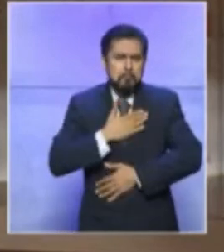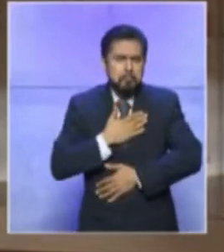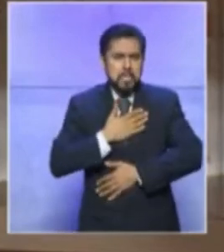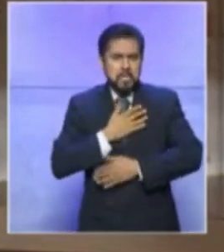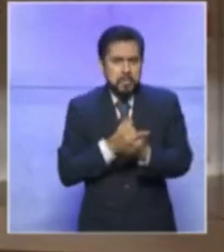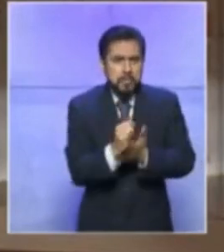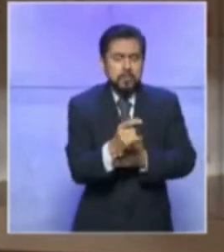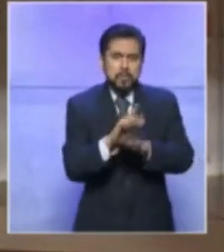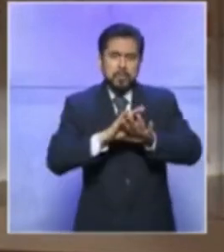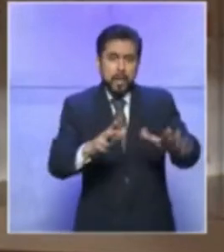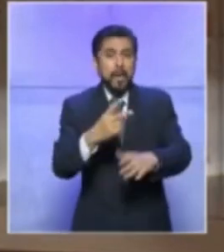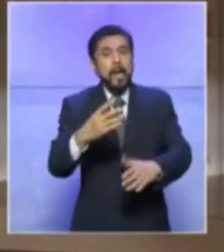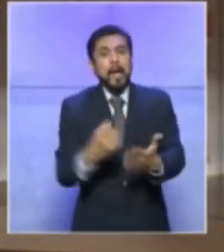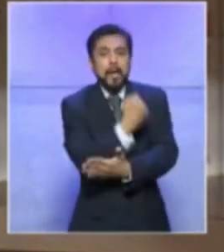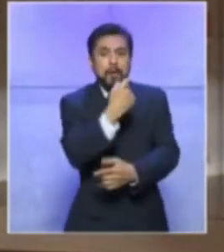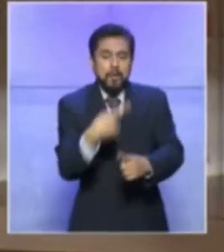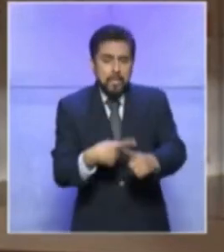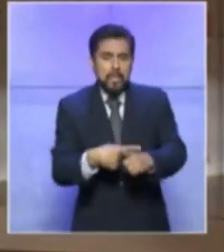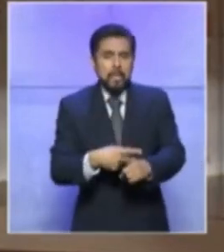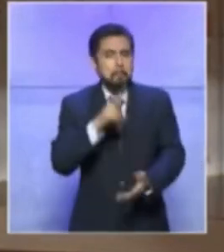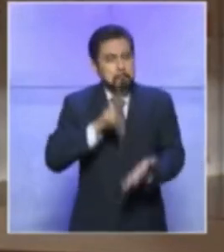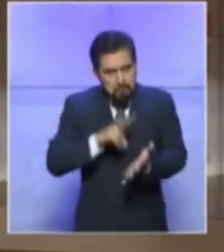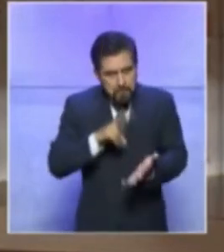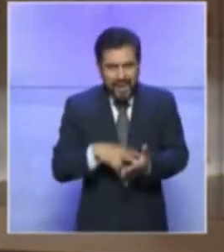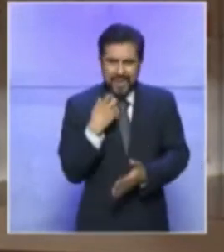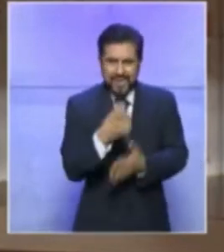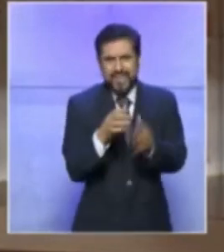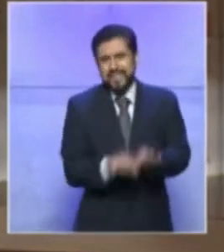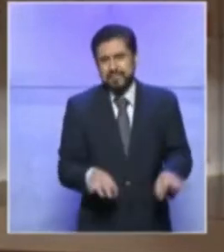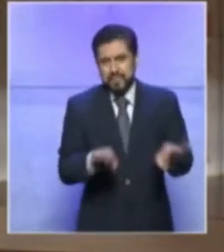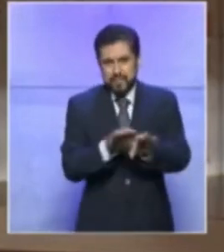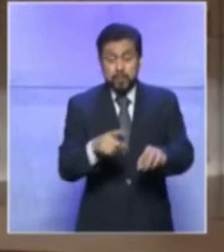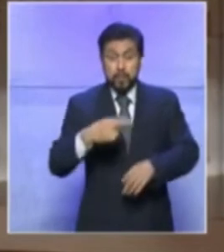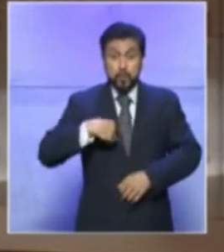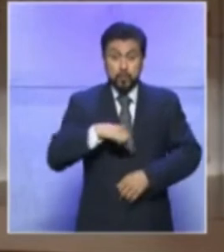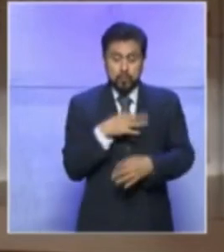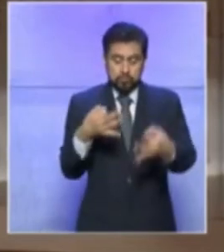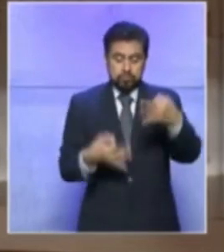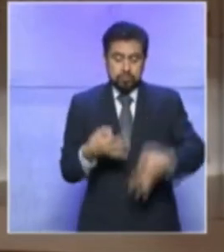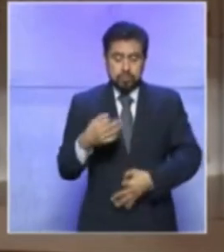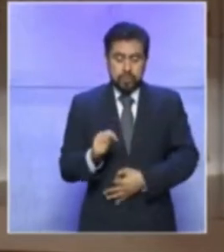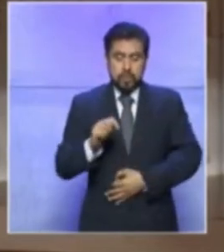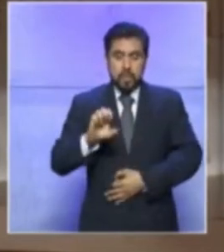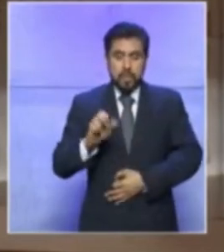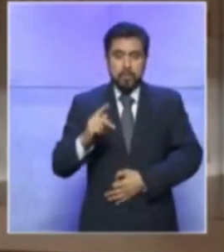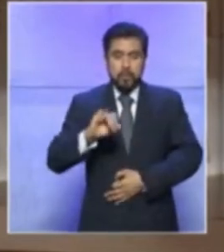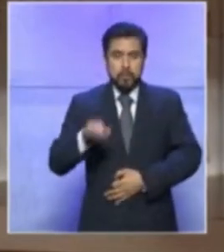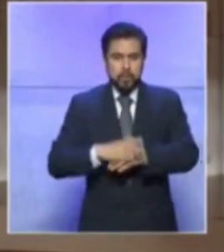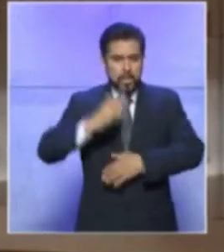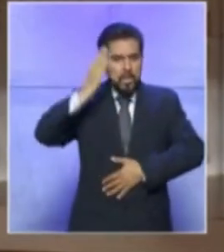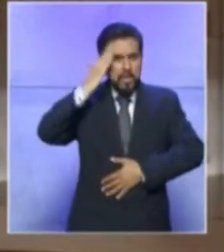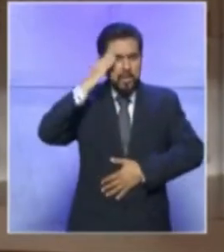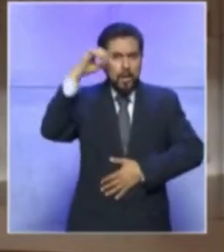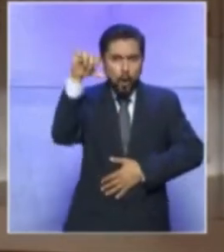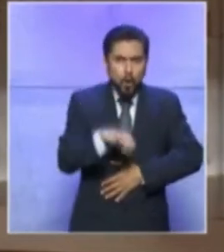plena vigencia. Es a partir de este principio fundamental que, como máximo órgano jurisdiccional en la materia electoral, hoy cumplimos